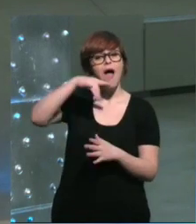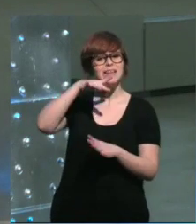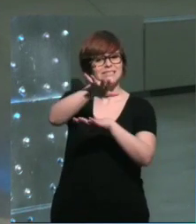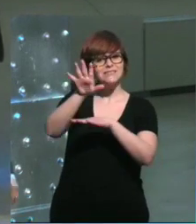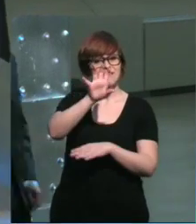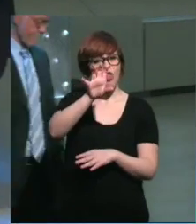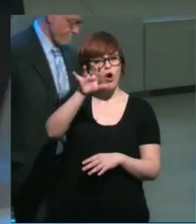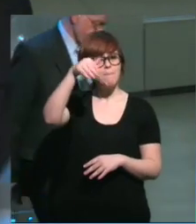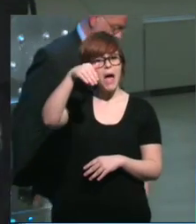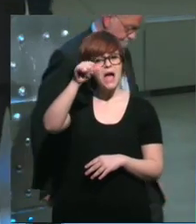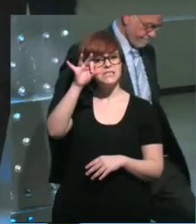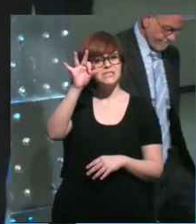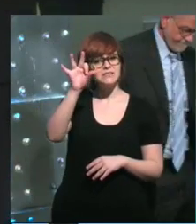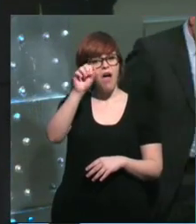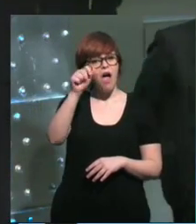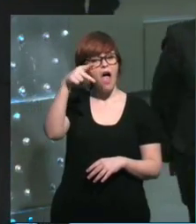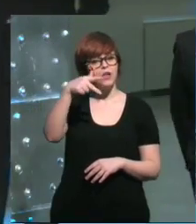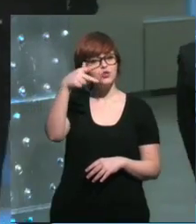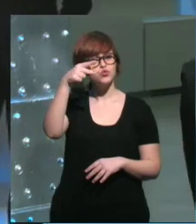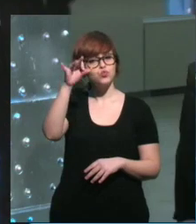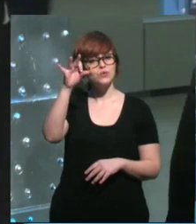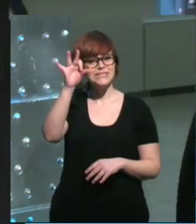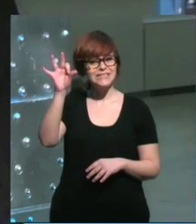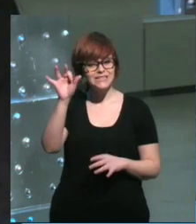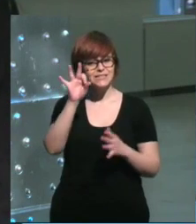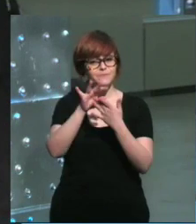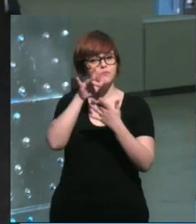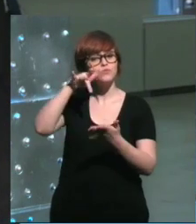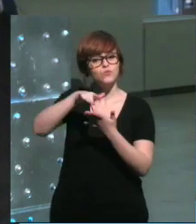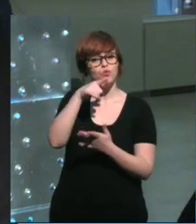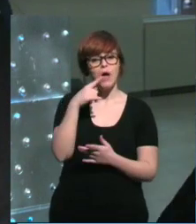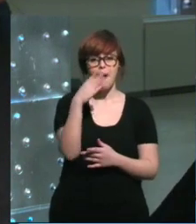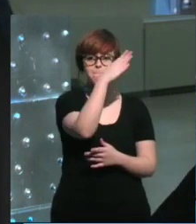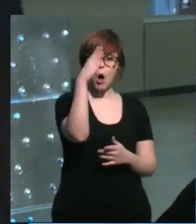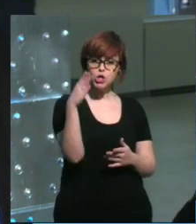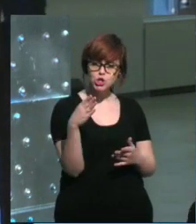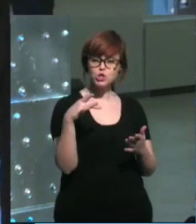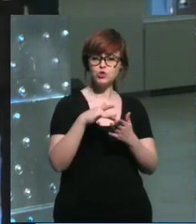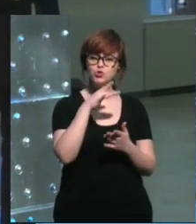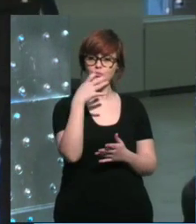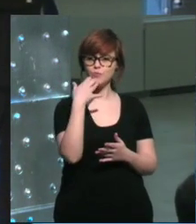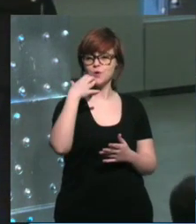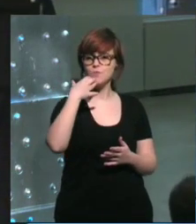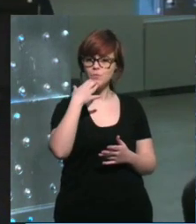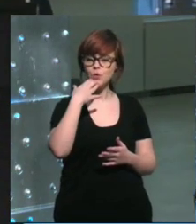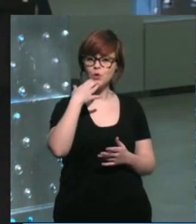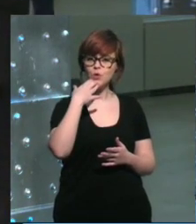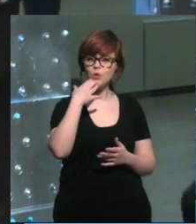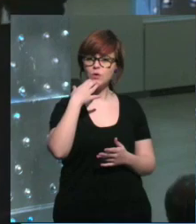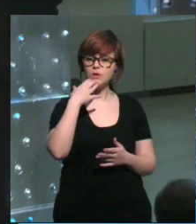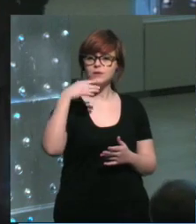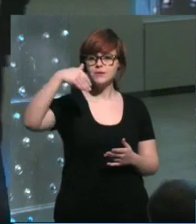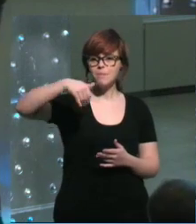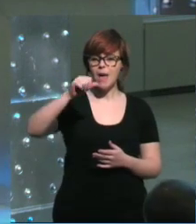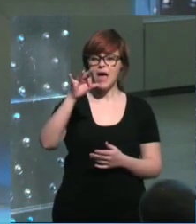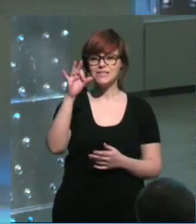Resulta que Romney había sido en la meca de los demócratas, que es Massachusetts, Boston, los Kennedy, perdón,